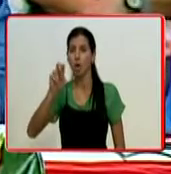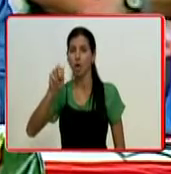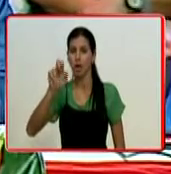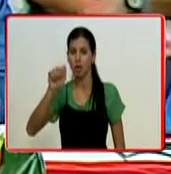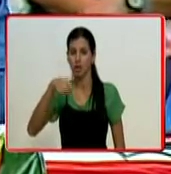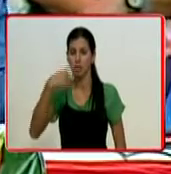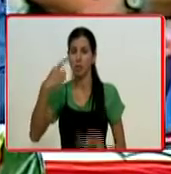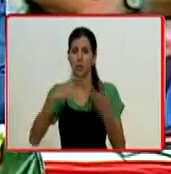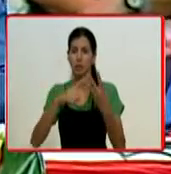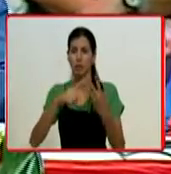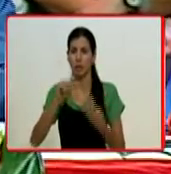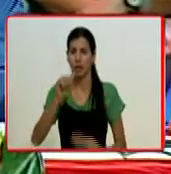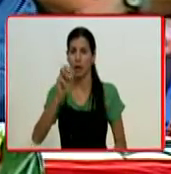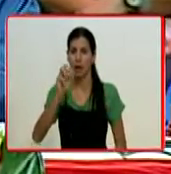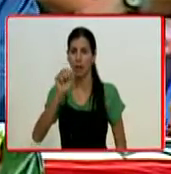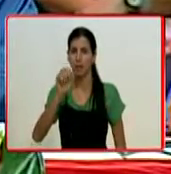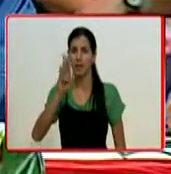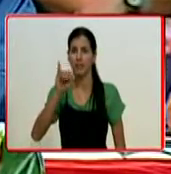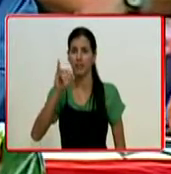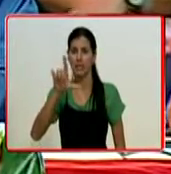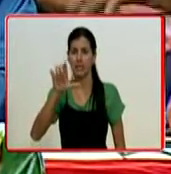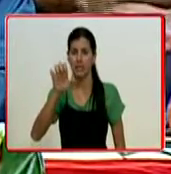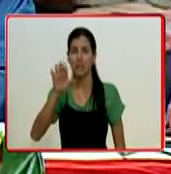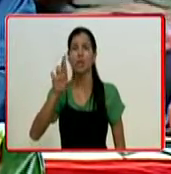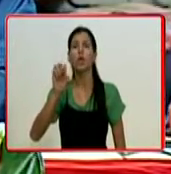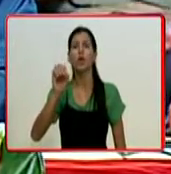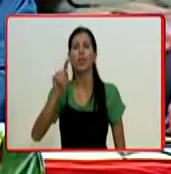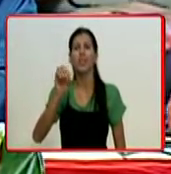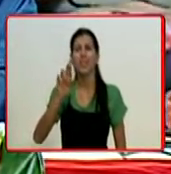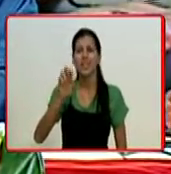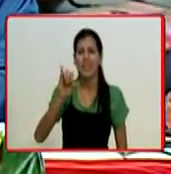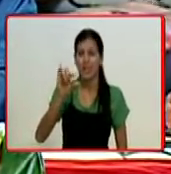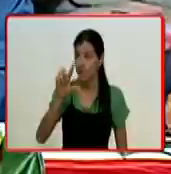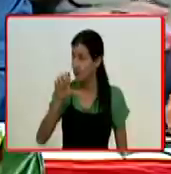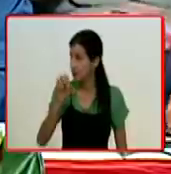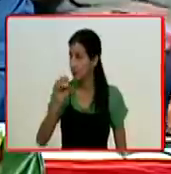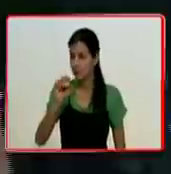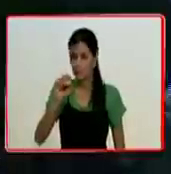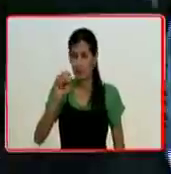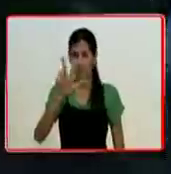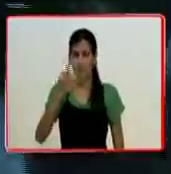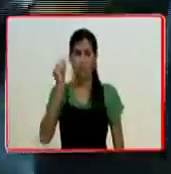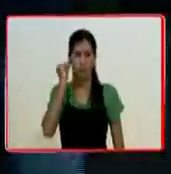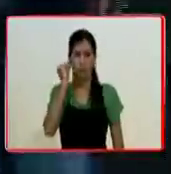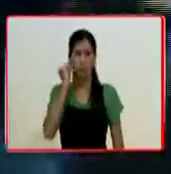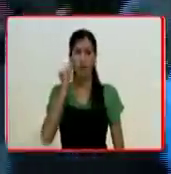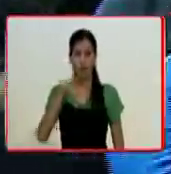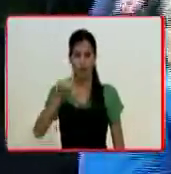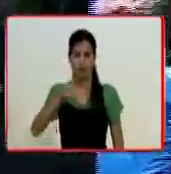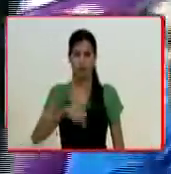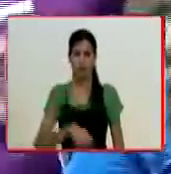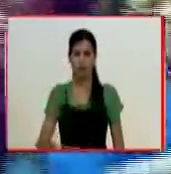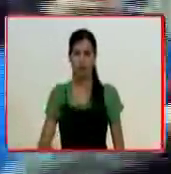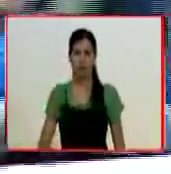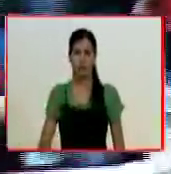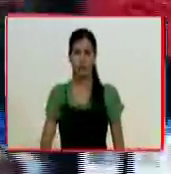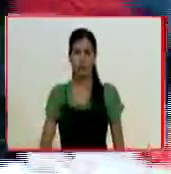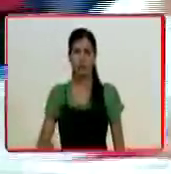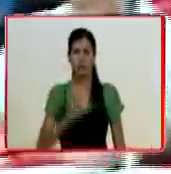Y Amabile Rodríguez, tres mujeres por aquí. María